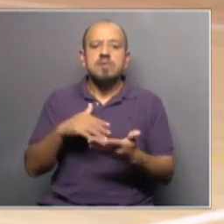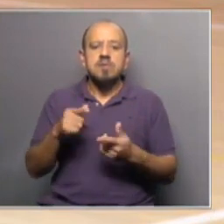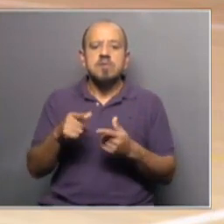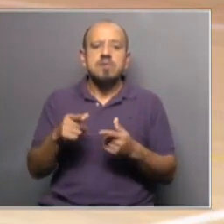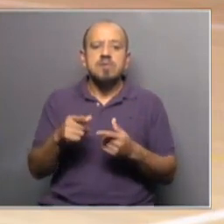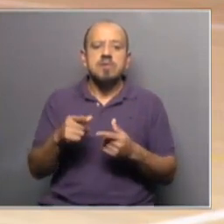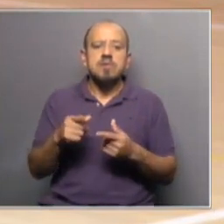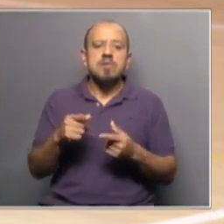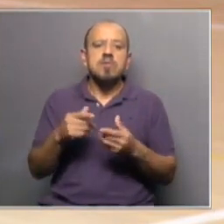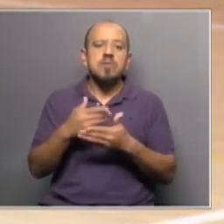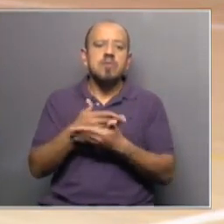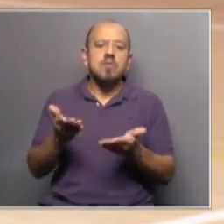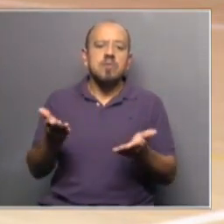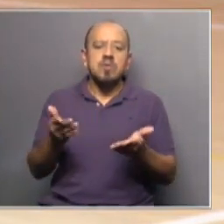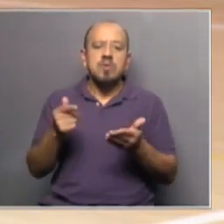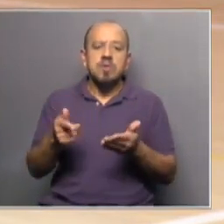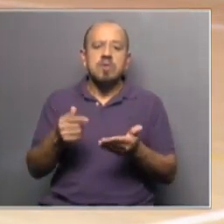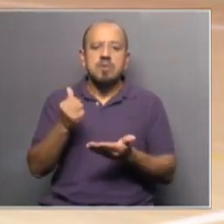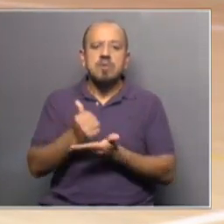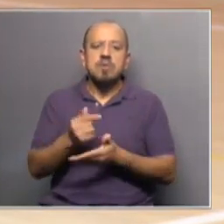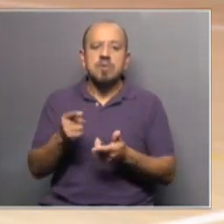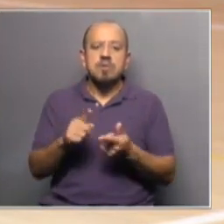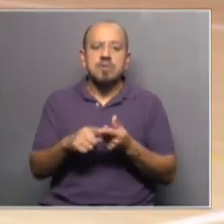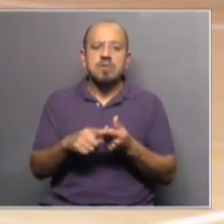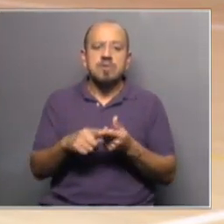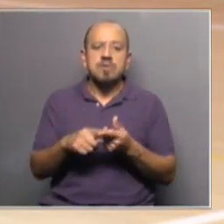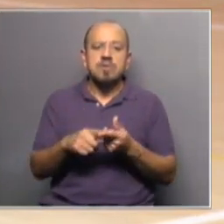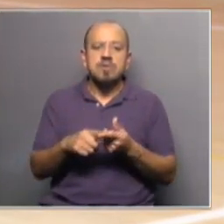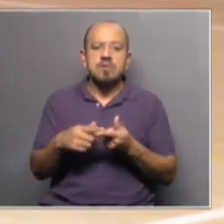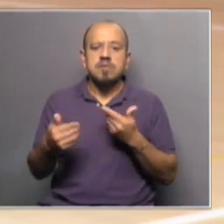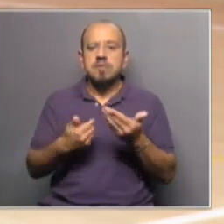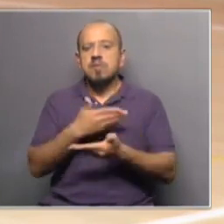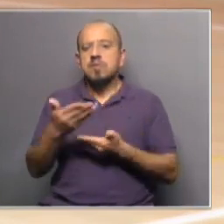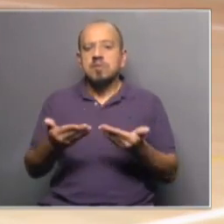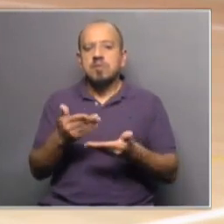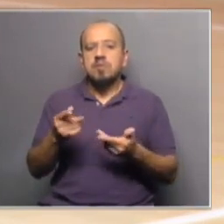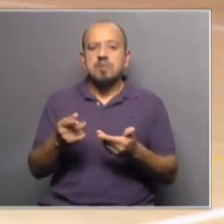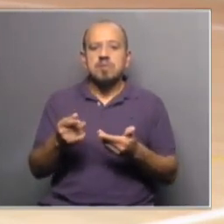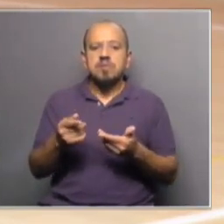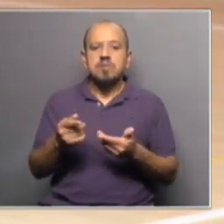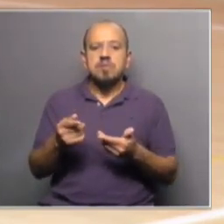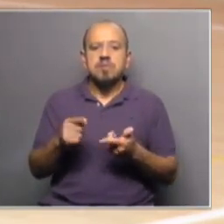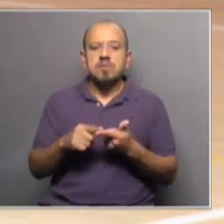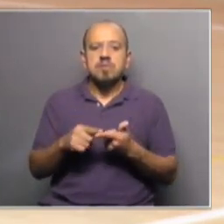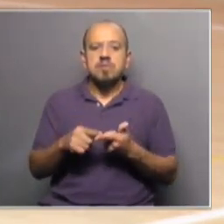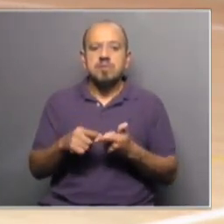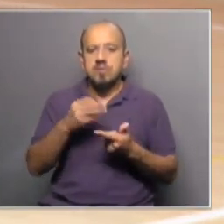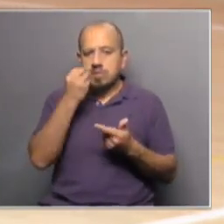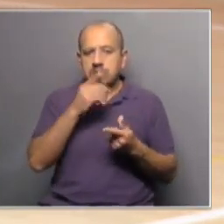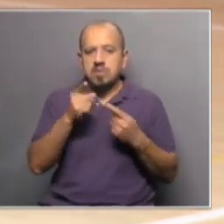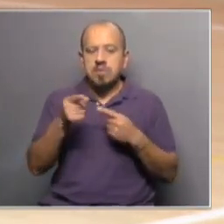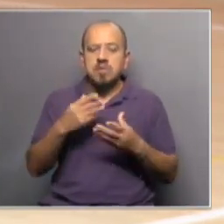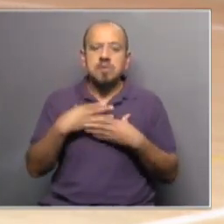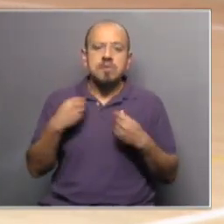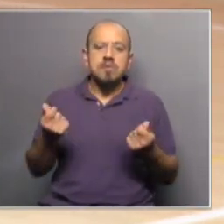lo tienen como arraigado, como para estar acá, no sé, compartir. No, creo que está bueno que ellos se